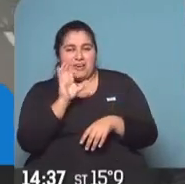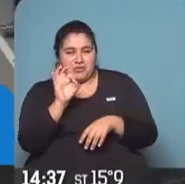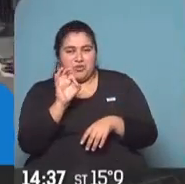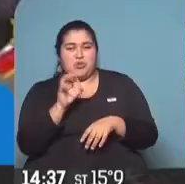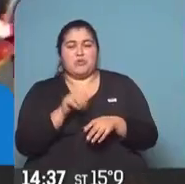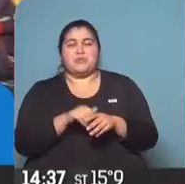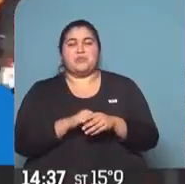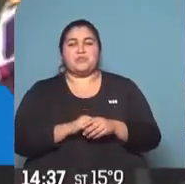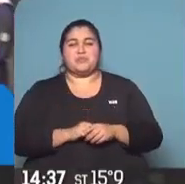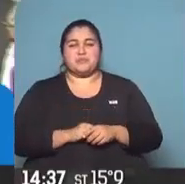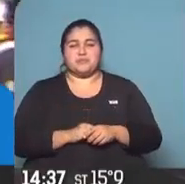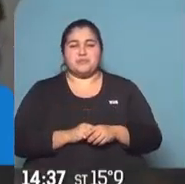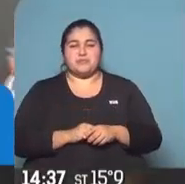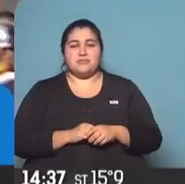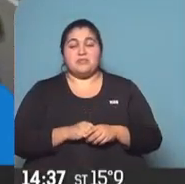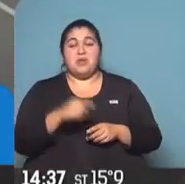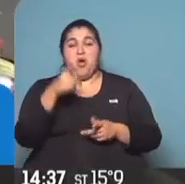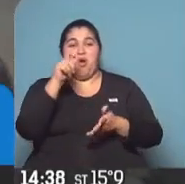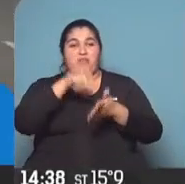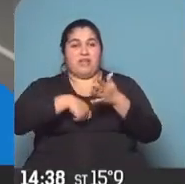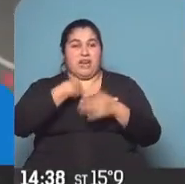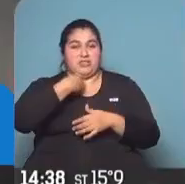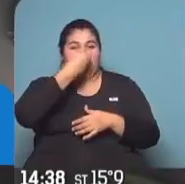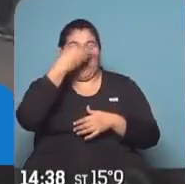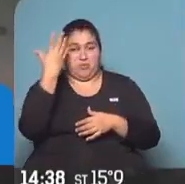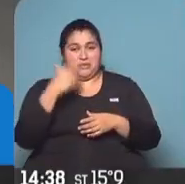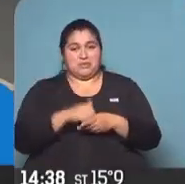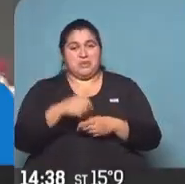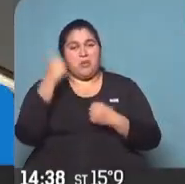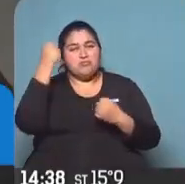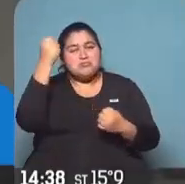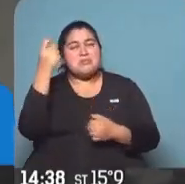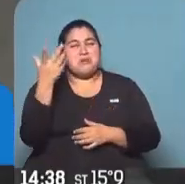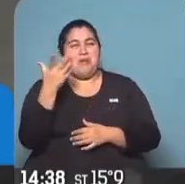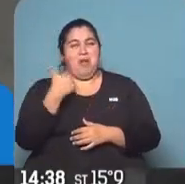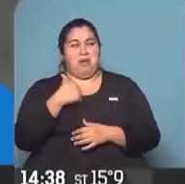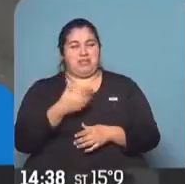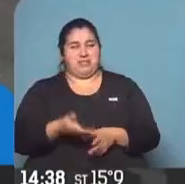aniversario del día de la independencia viva la patria